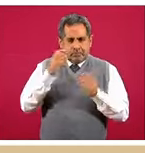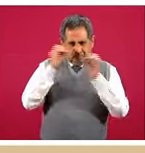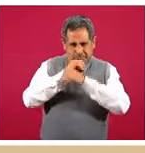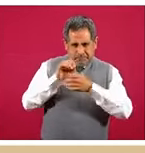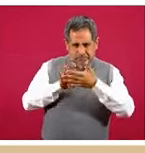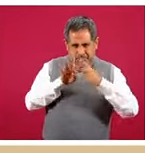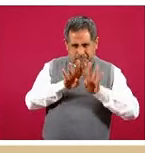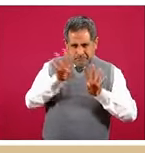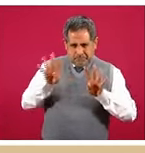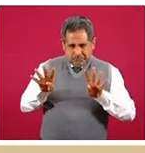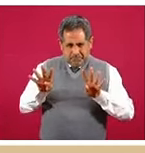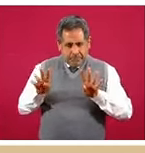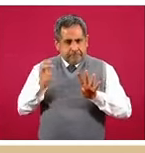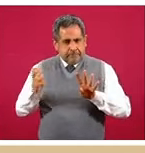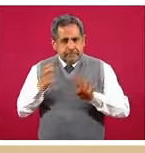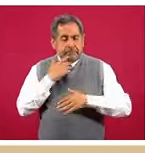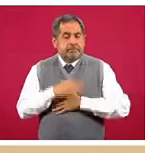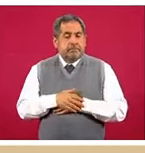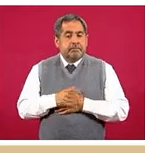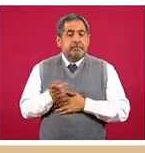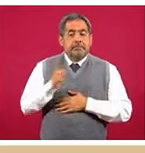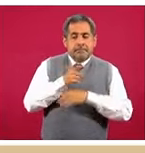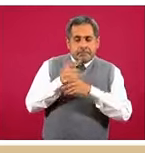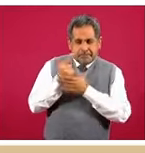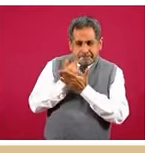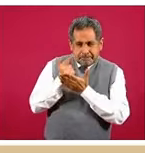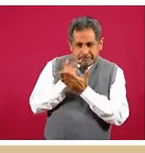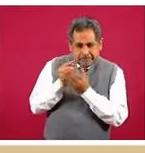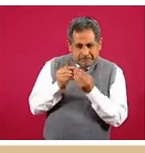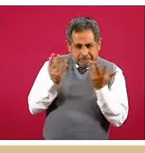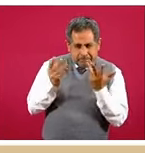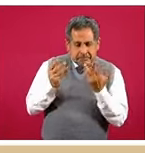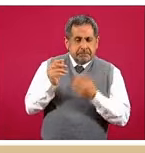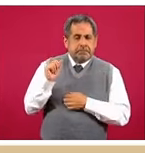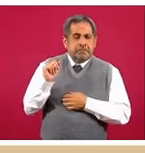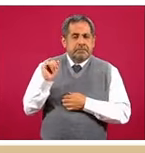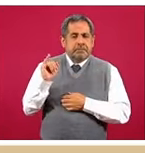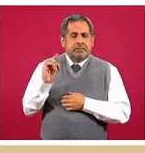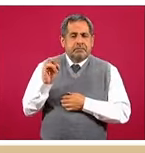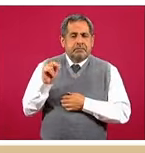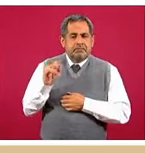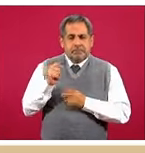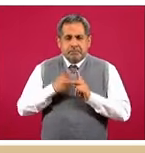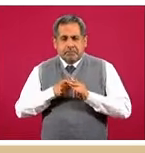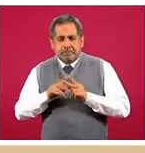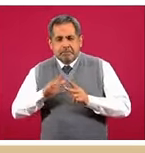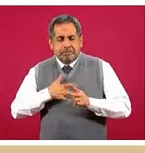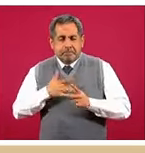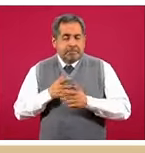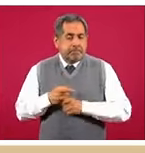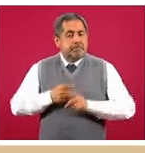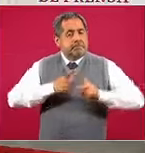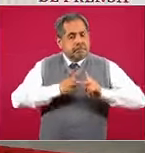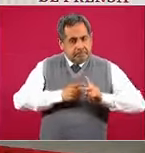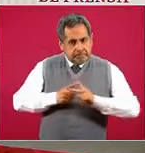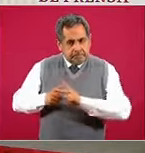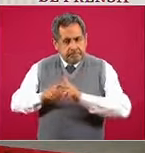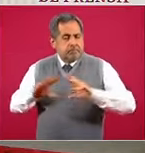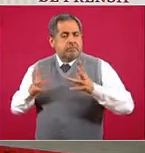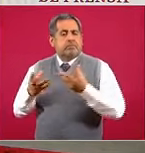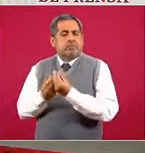oscuras, las más claritas, es síndrome COVID. Y con ese dato se saca esta tendencia. Por dar un ejemplo, ahí